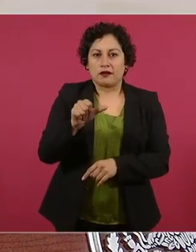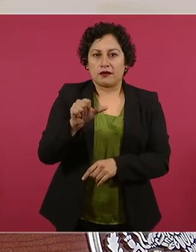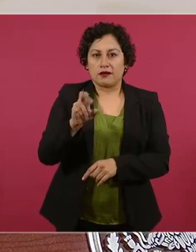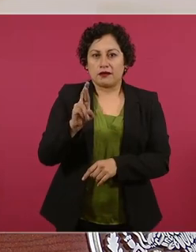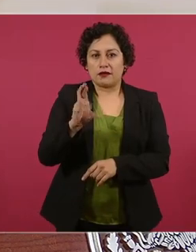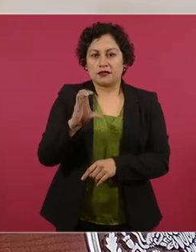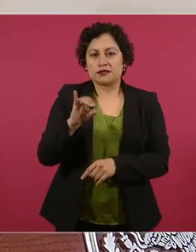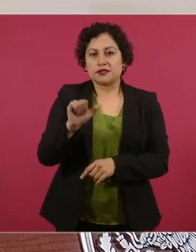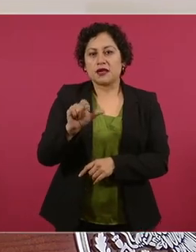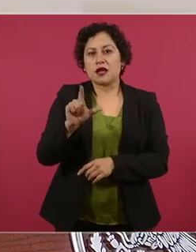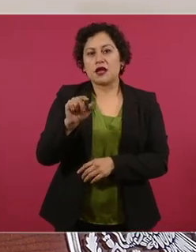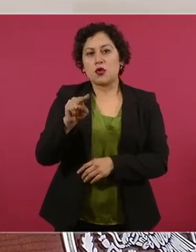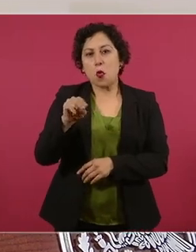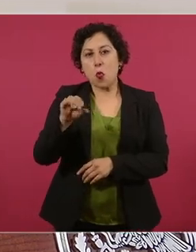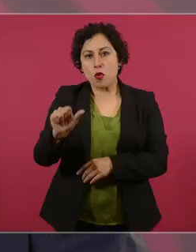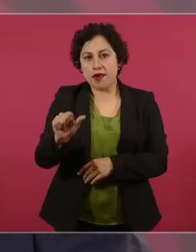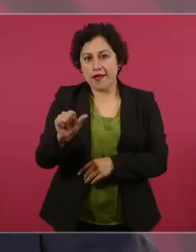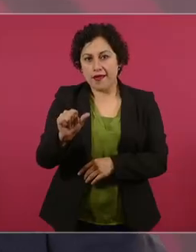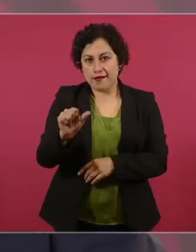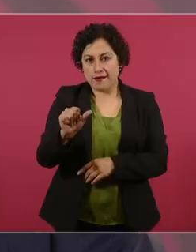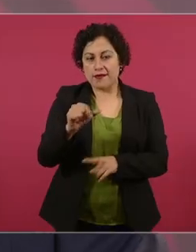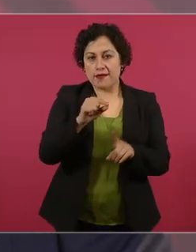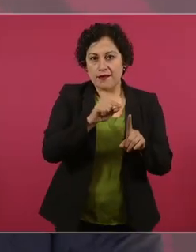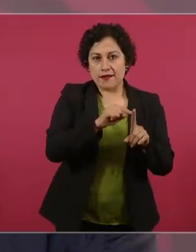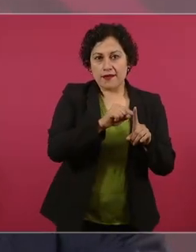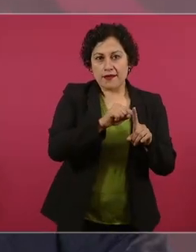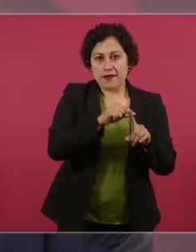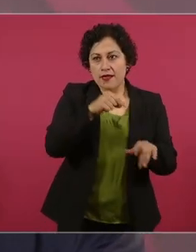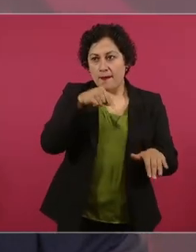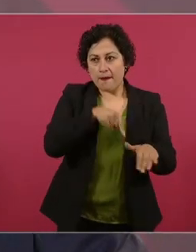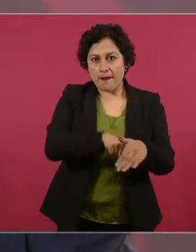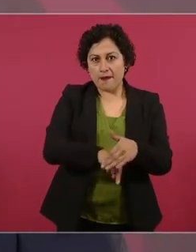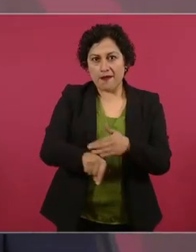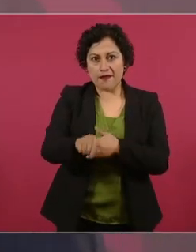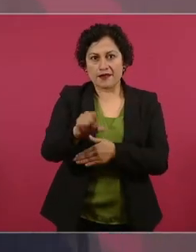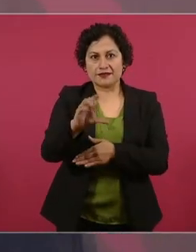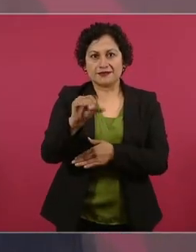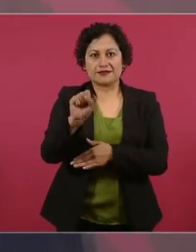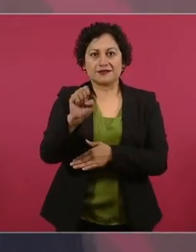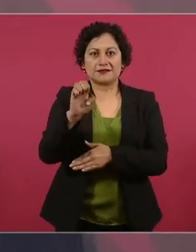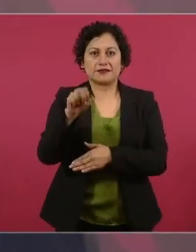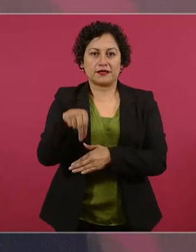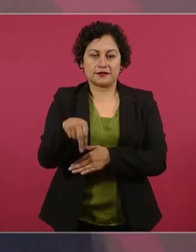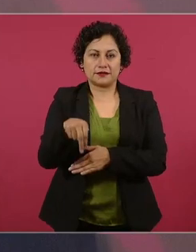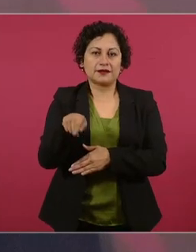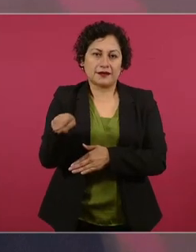había ingresado al CISEN, a este sistema de espionaje,